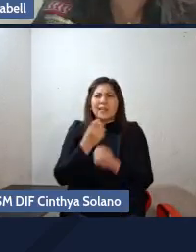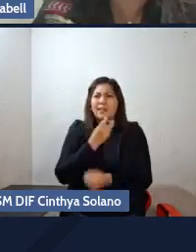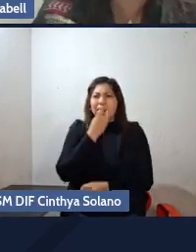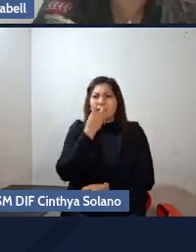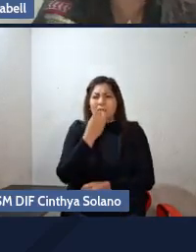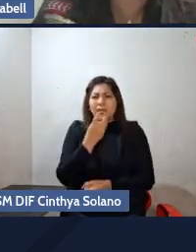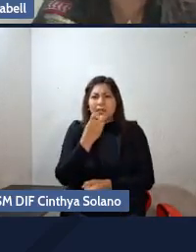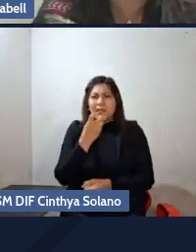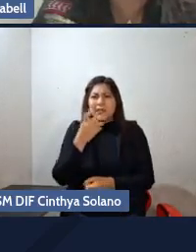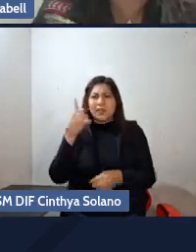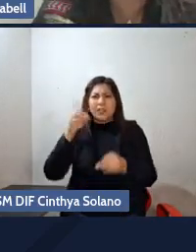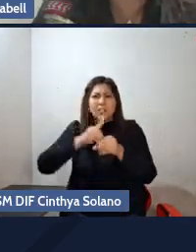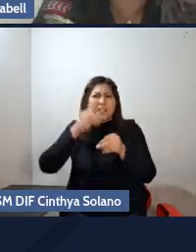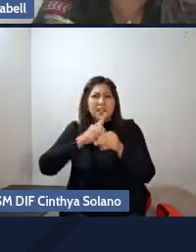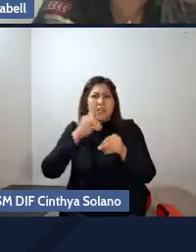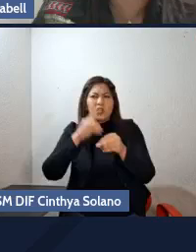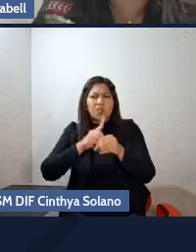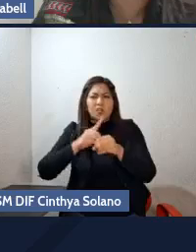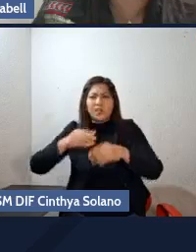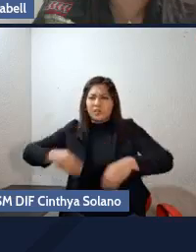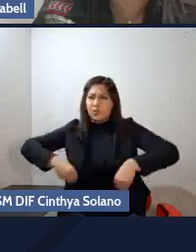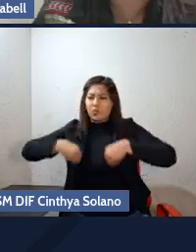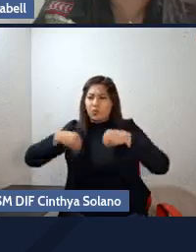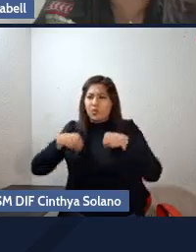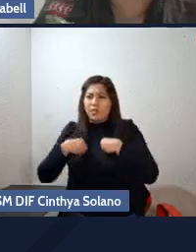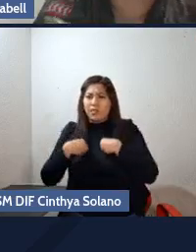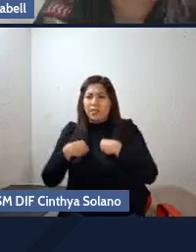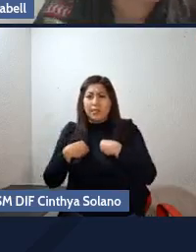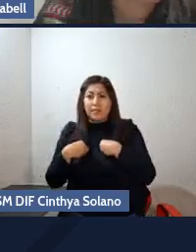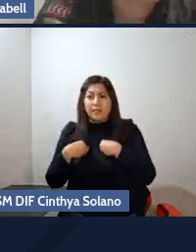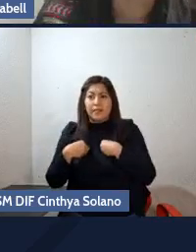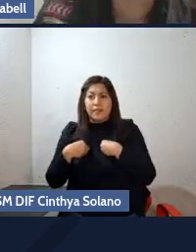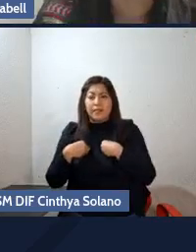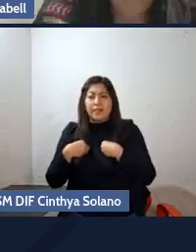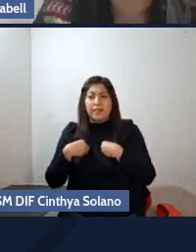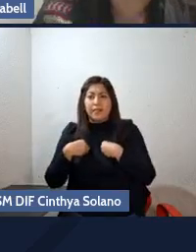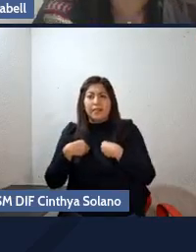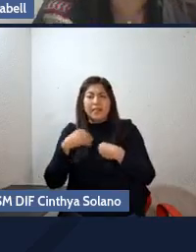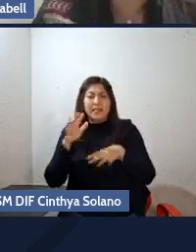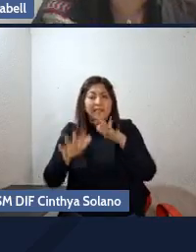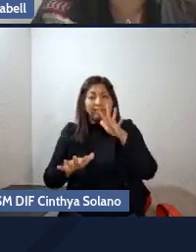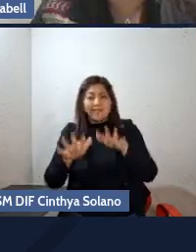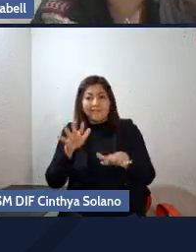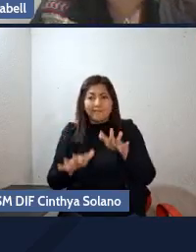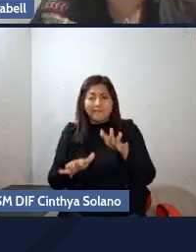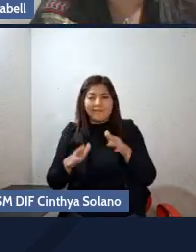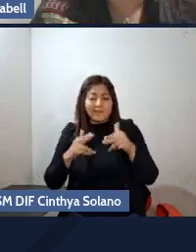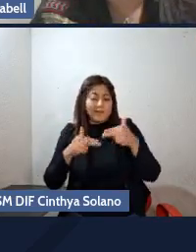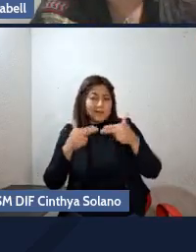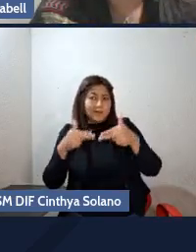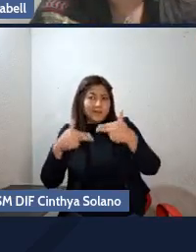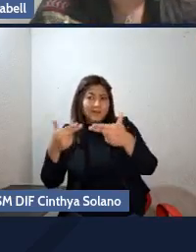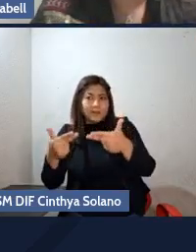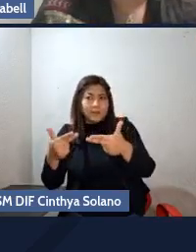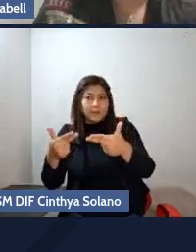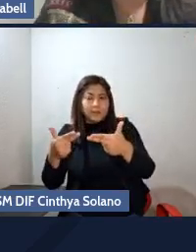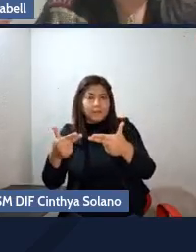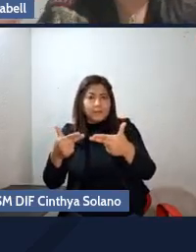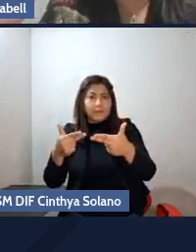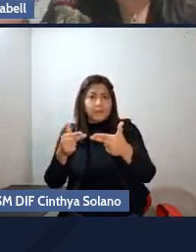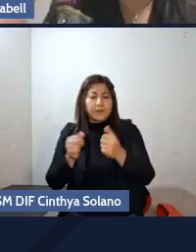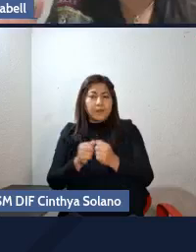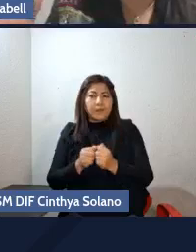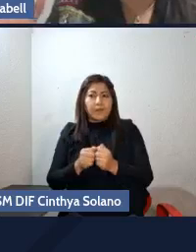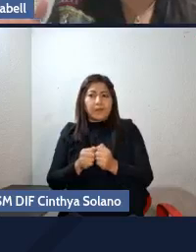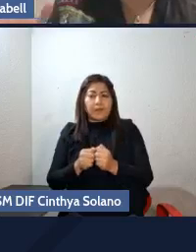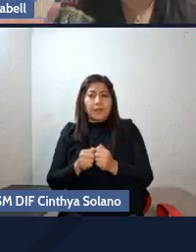en vida, desafortunadamente hay casos en donde pues se hereda pues con esta